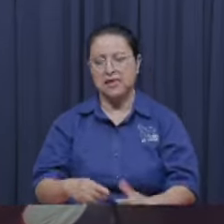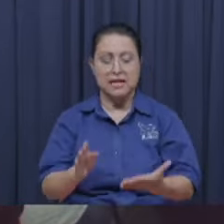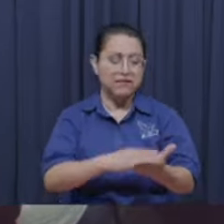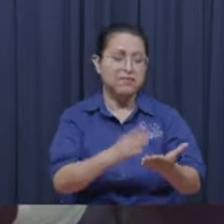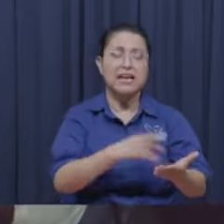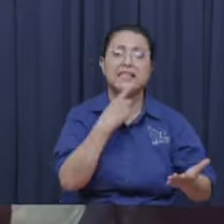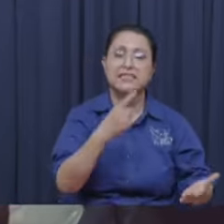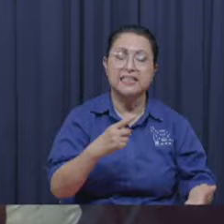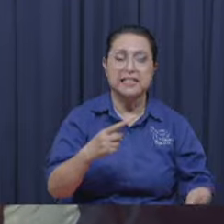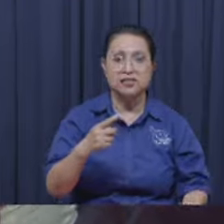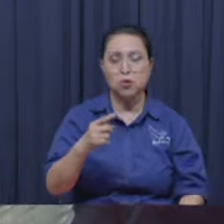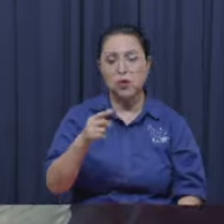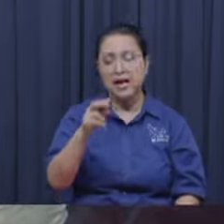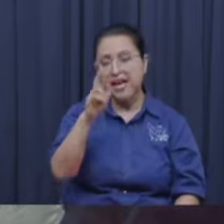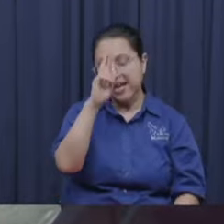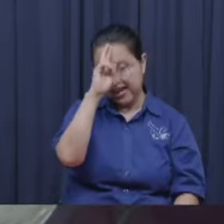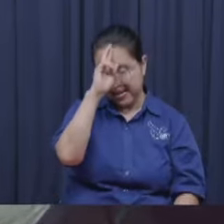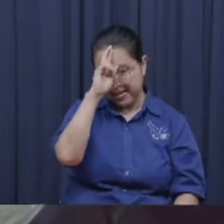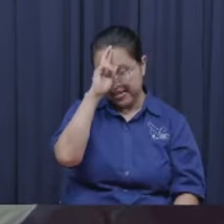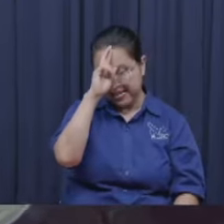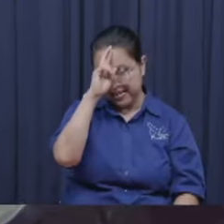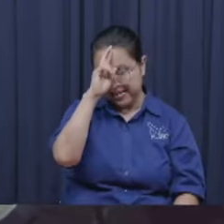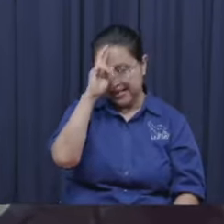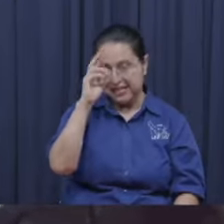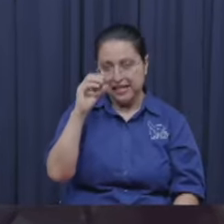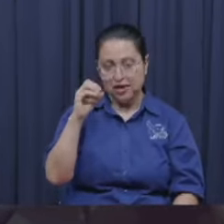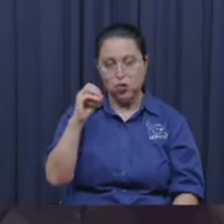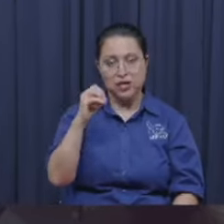y entonces están ahí también, ya serían 37.